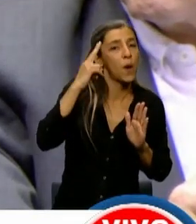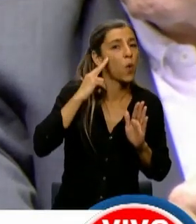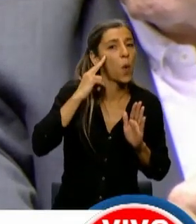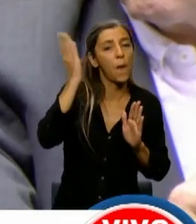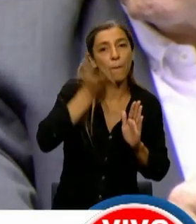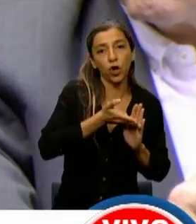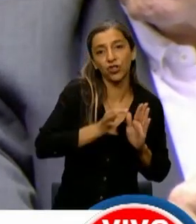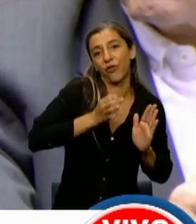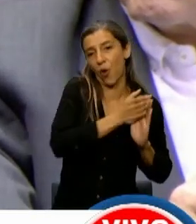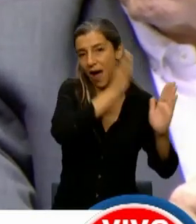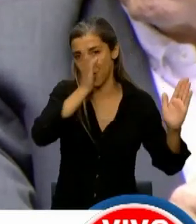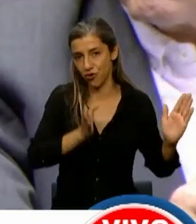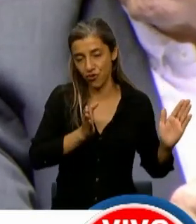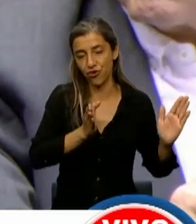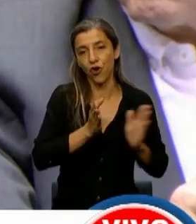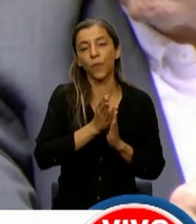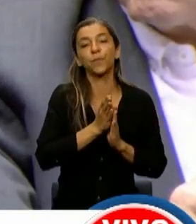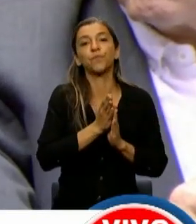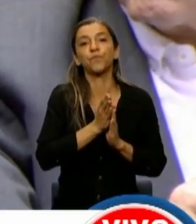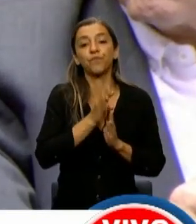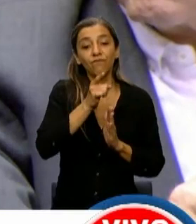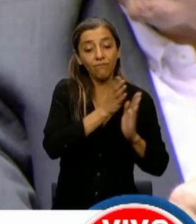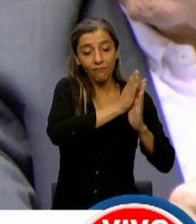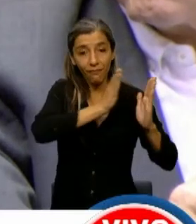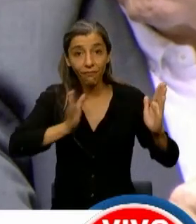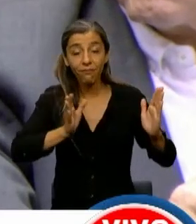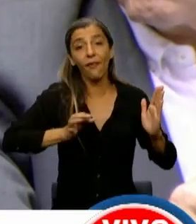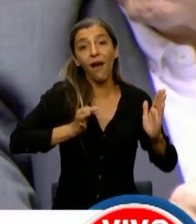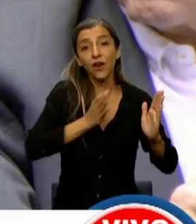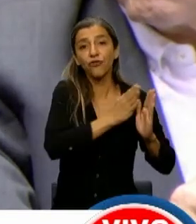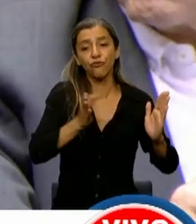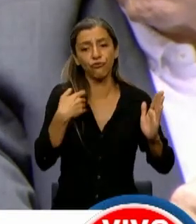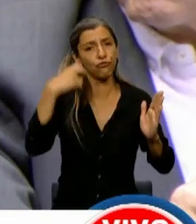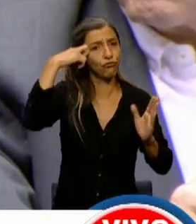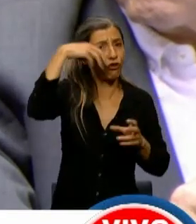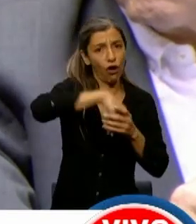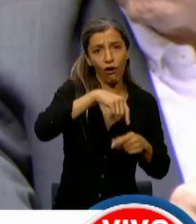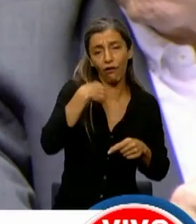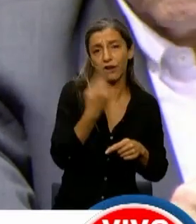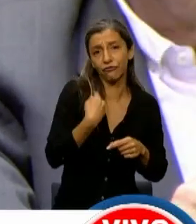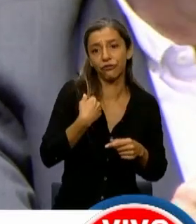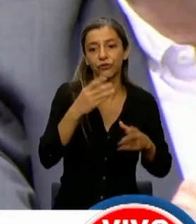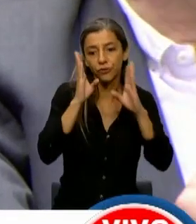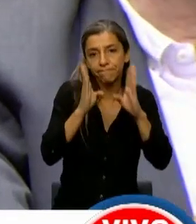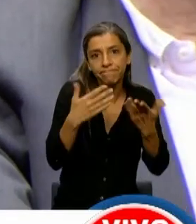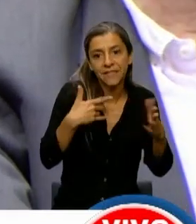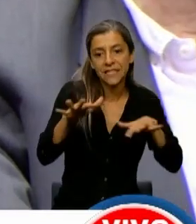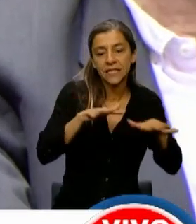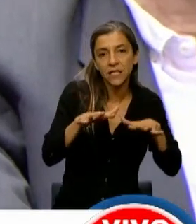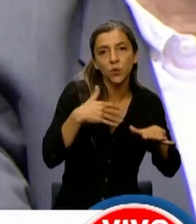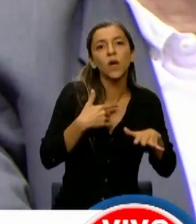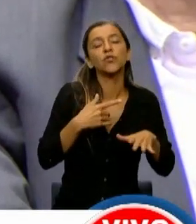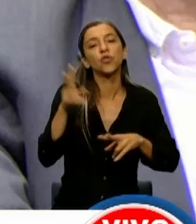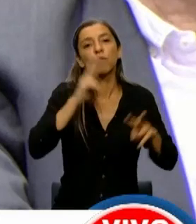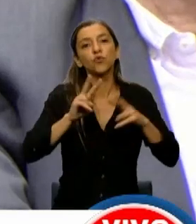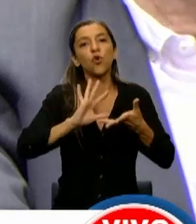9,9% en el año. En el desarrollo de ese año, este Congreso, atendiendo la situación, sancionó